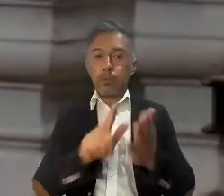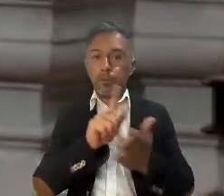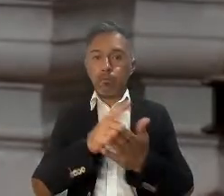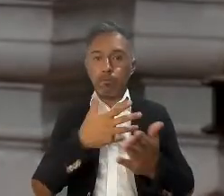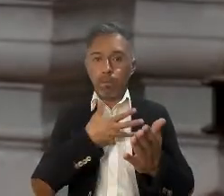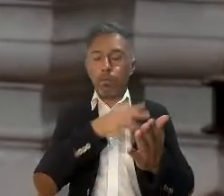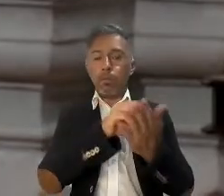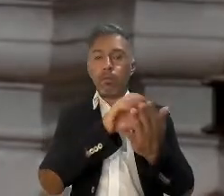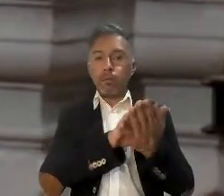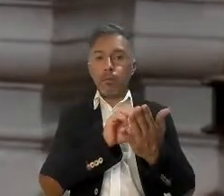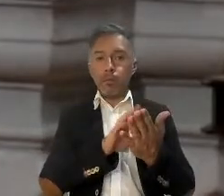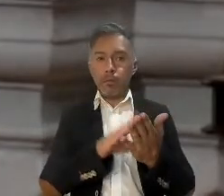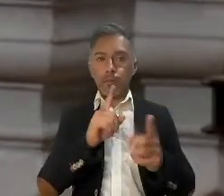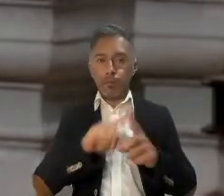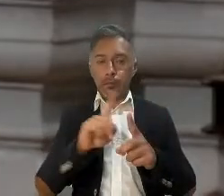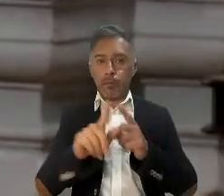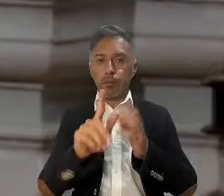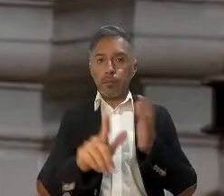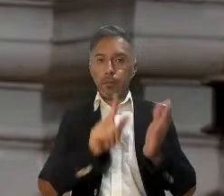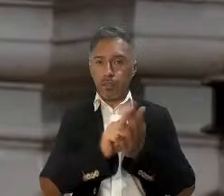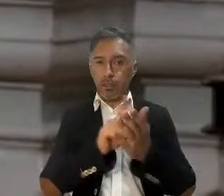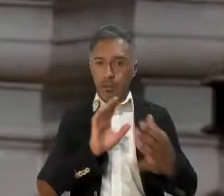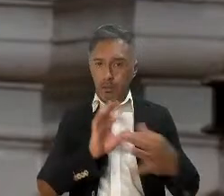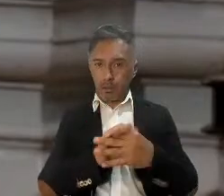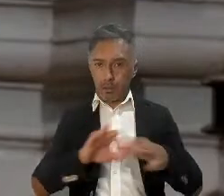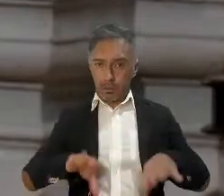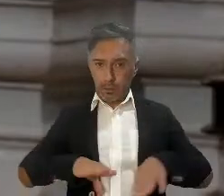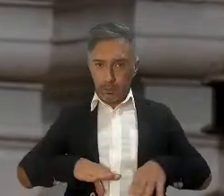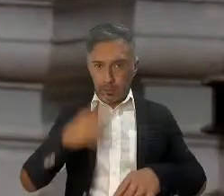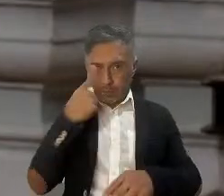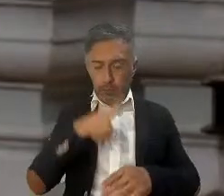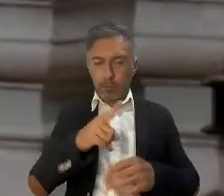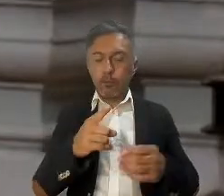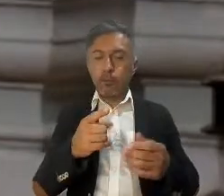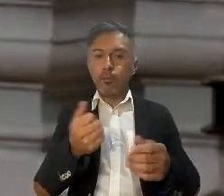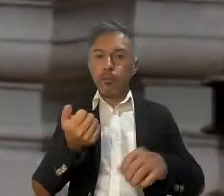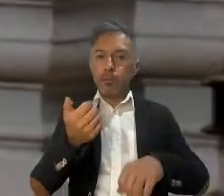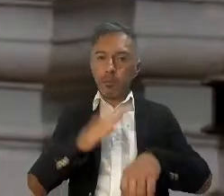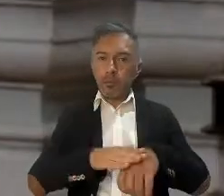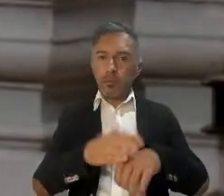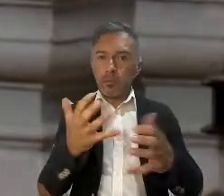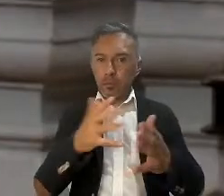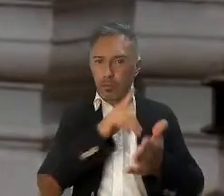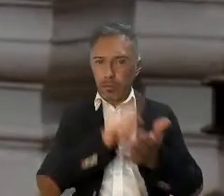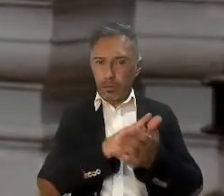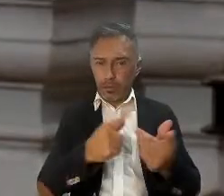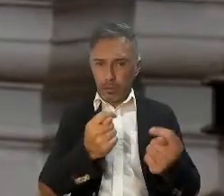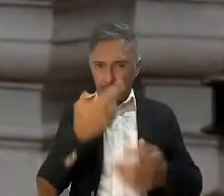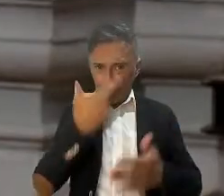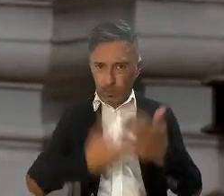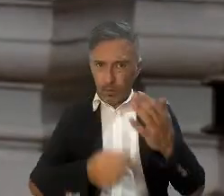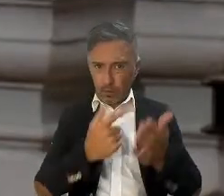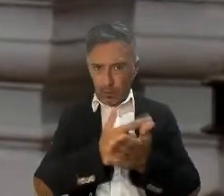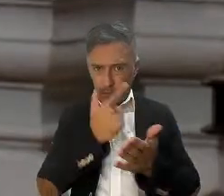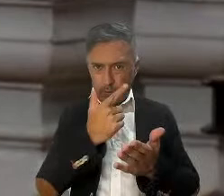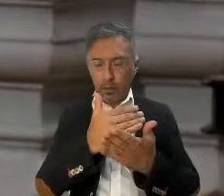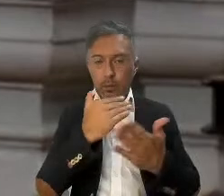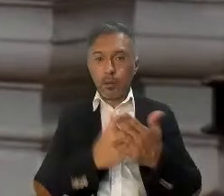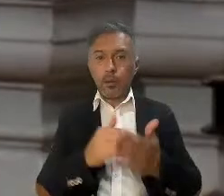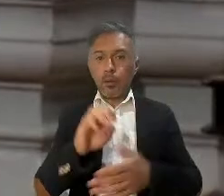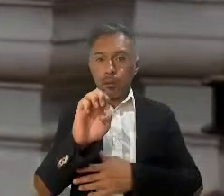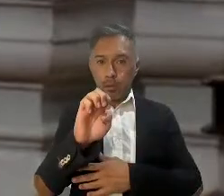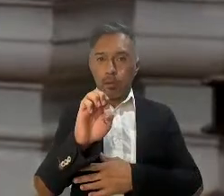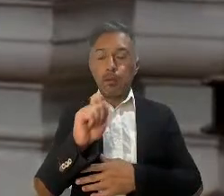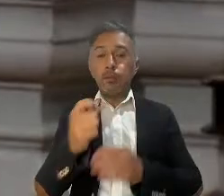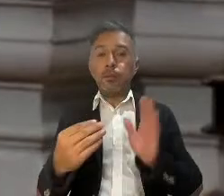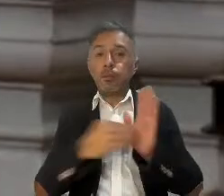aplicables para impugnar la clasificación de las faltas administrativas o graves inciso eh agregar el principio de que